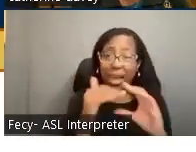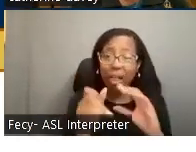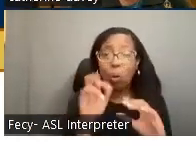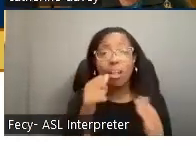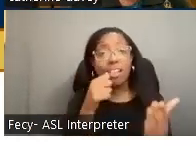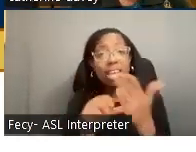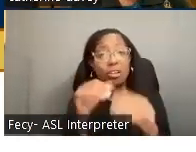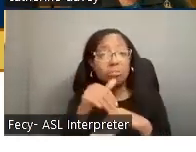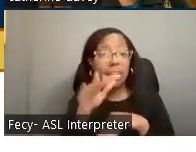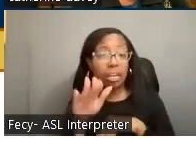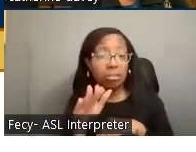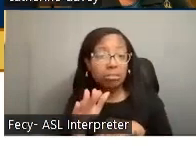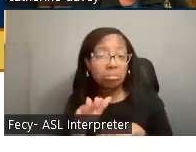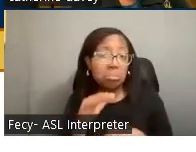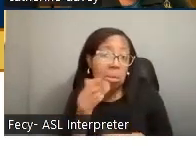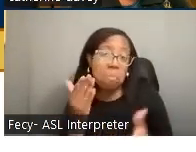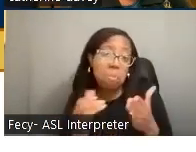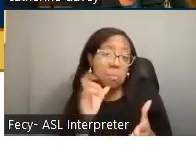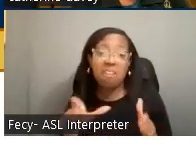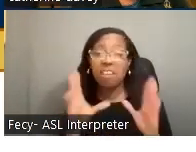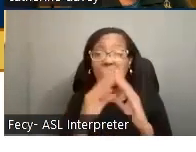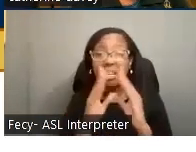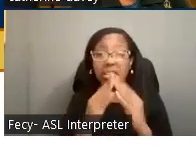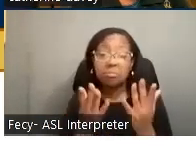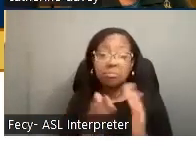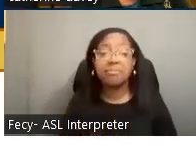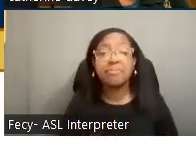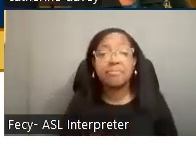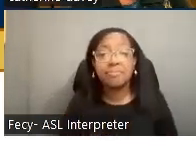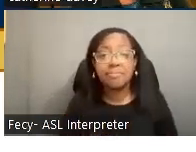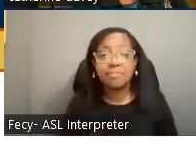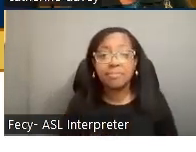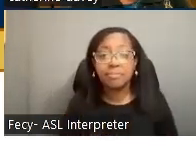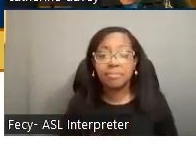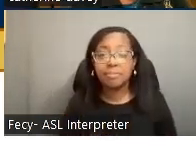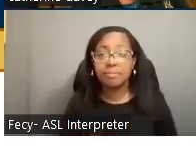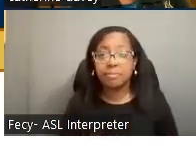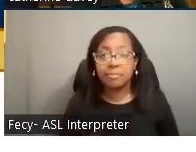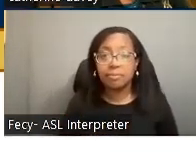por correo electrónico y está bien, o por correo y no hay audiencia.